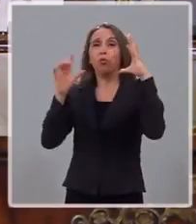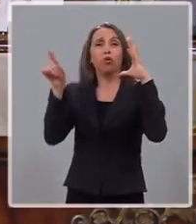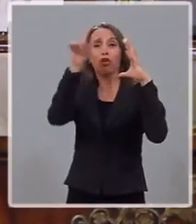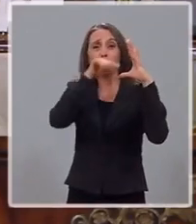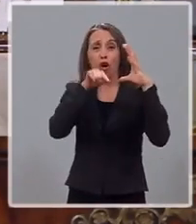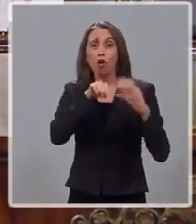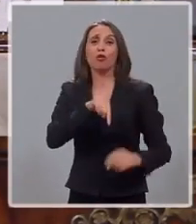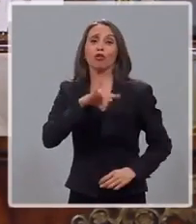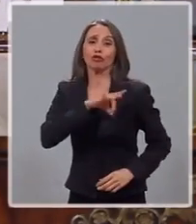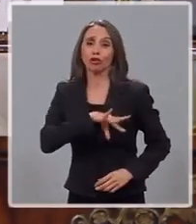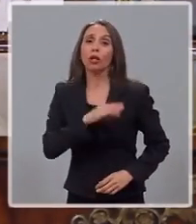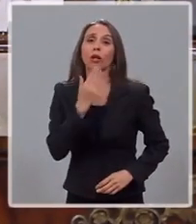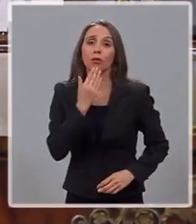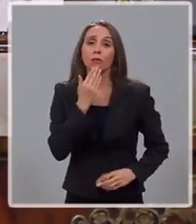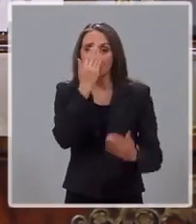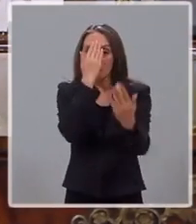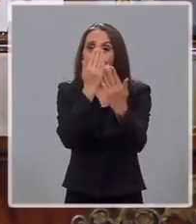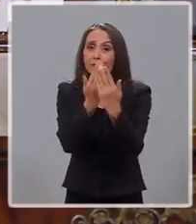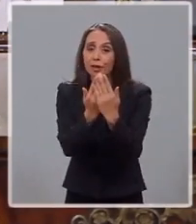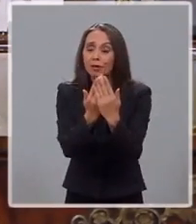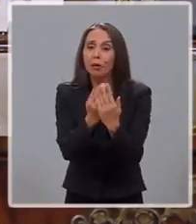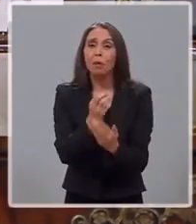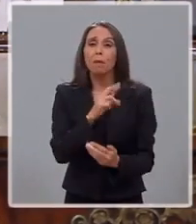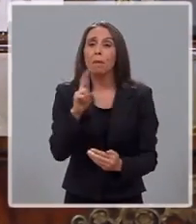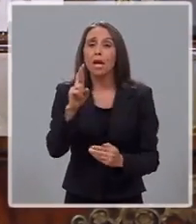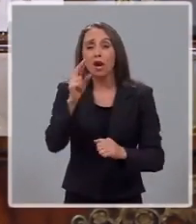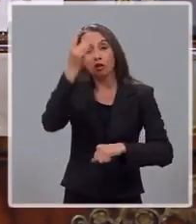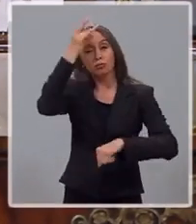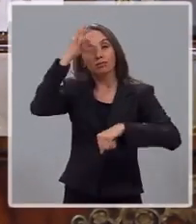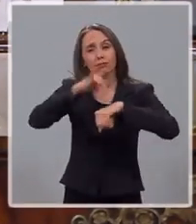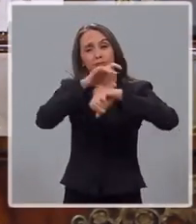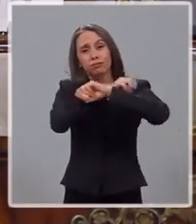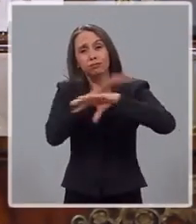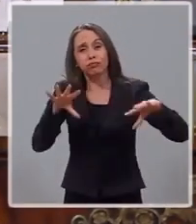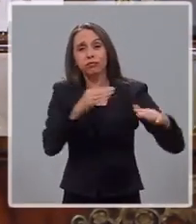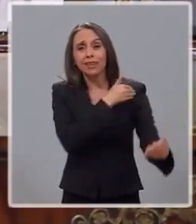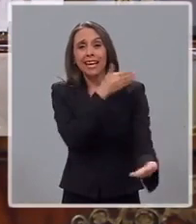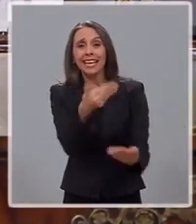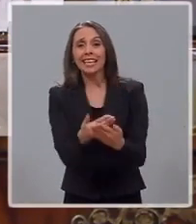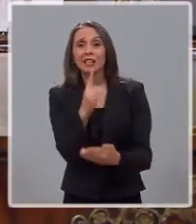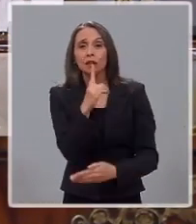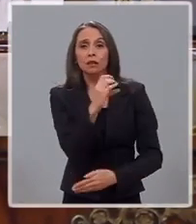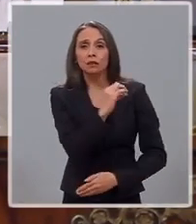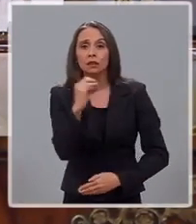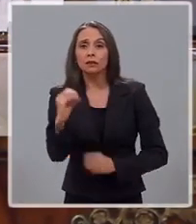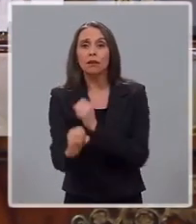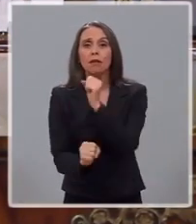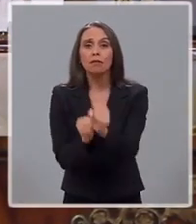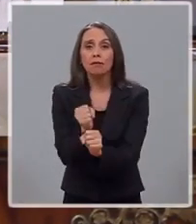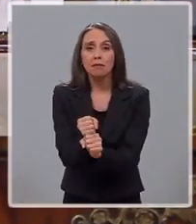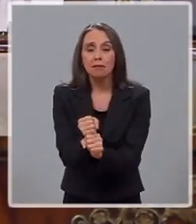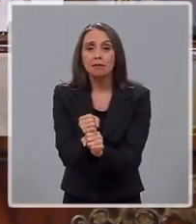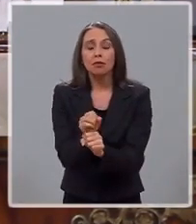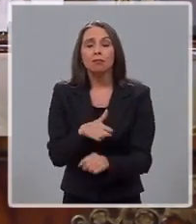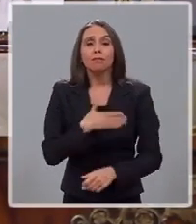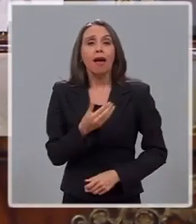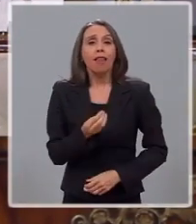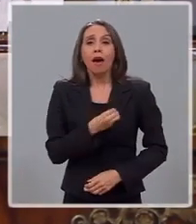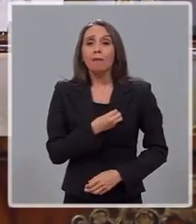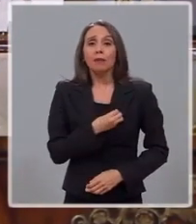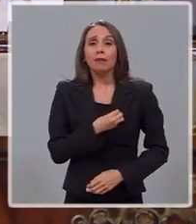también el chile estamos enfrentando la peor catástrofe sanitaria de los últimos 100 años para la cual lamentablemente